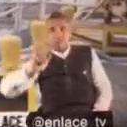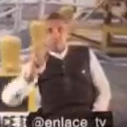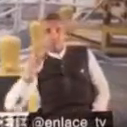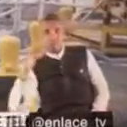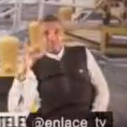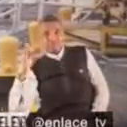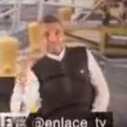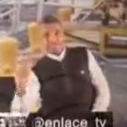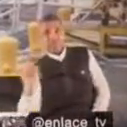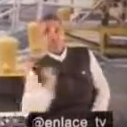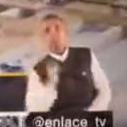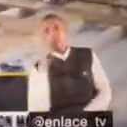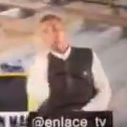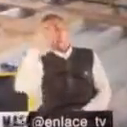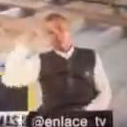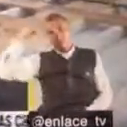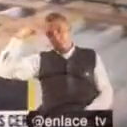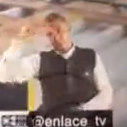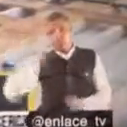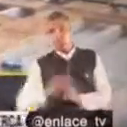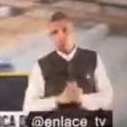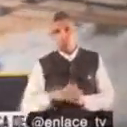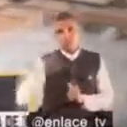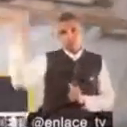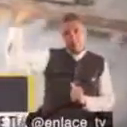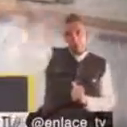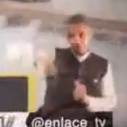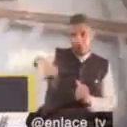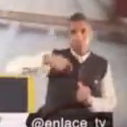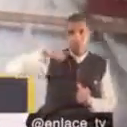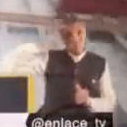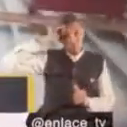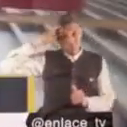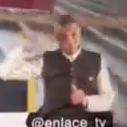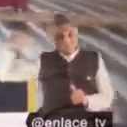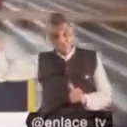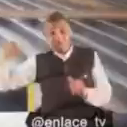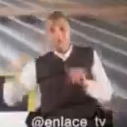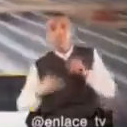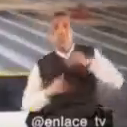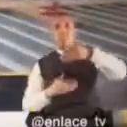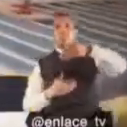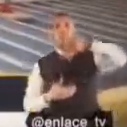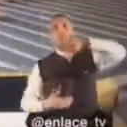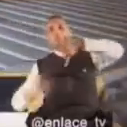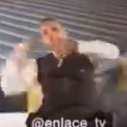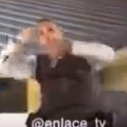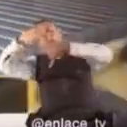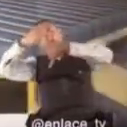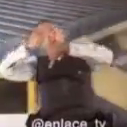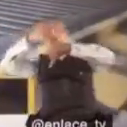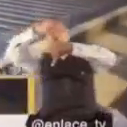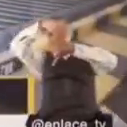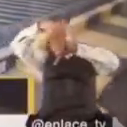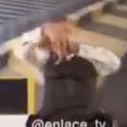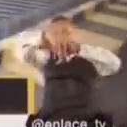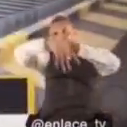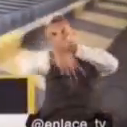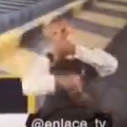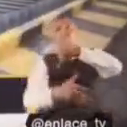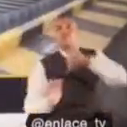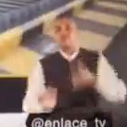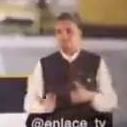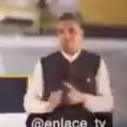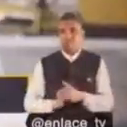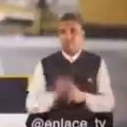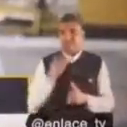Puerto Bahía, en Cartagena, con un tránsito fluvial y finalizará en nuestros depósitos aduaneros. Sí, en